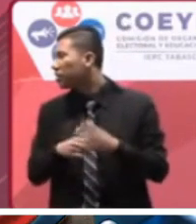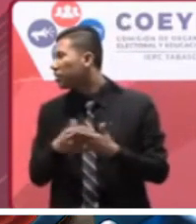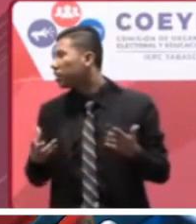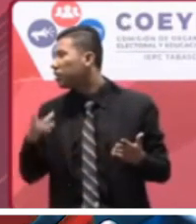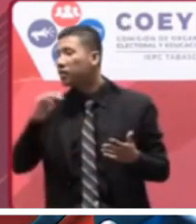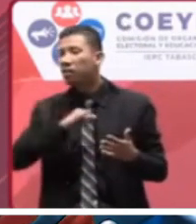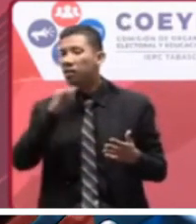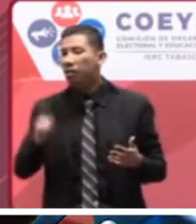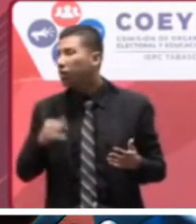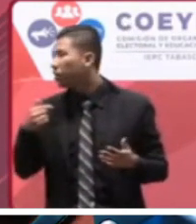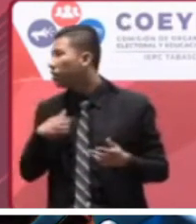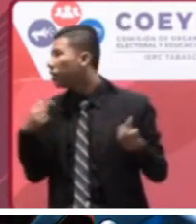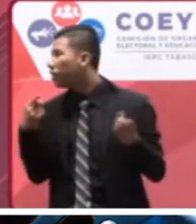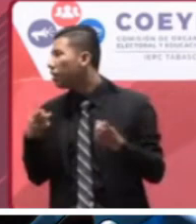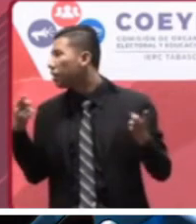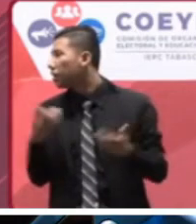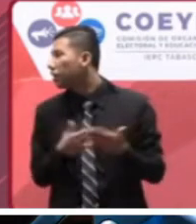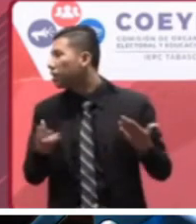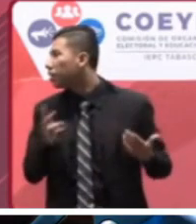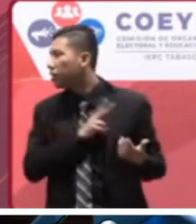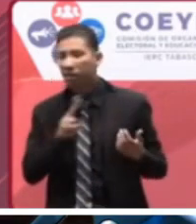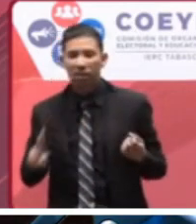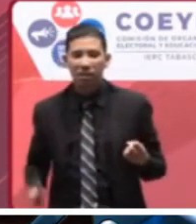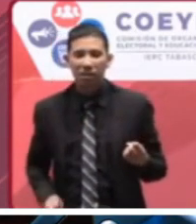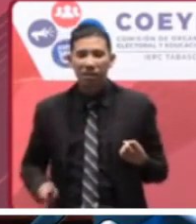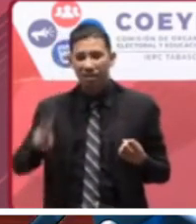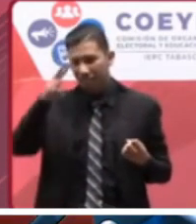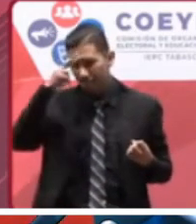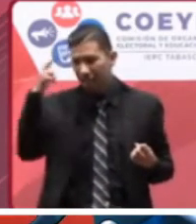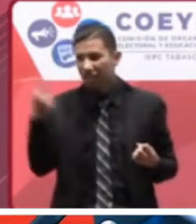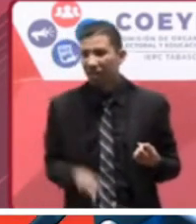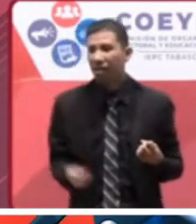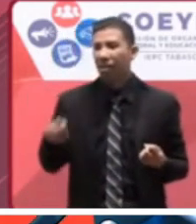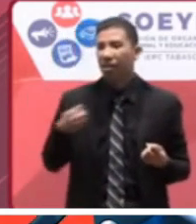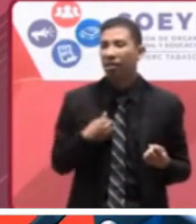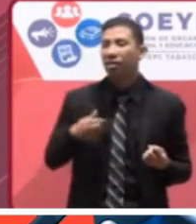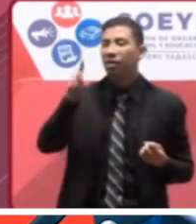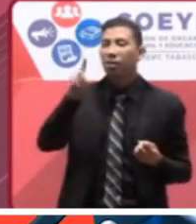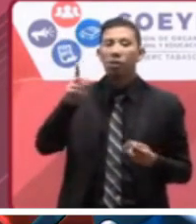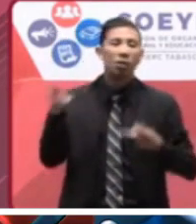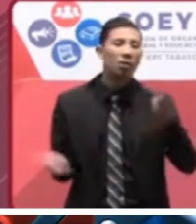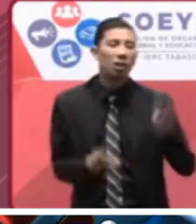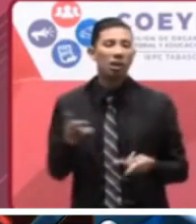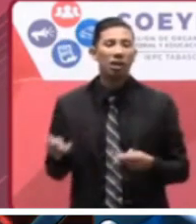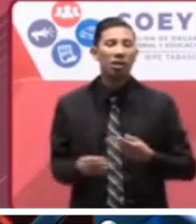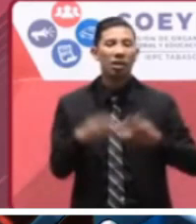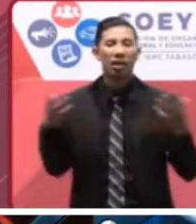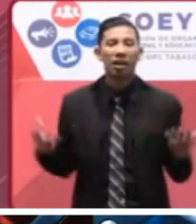jamás cuestioné ni he cuestionado la iniciativa del presidente de la República. Yo nada más puse una serie de elementos que la hacen